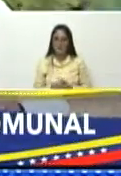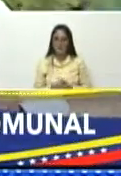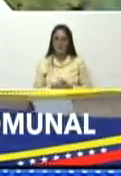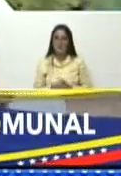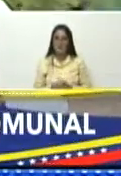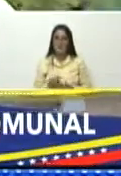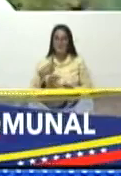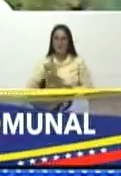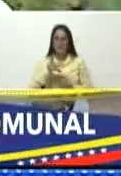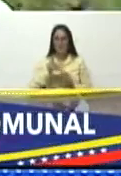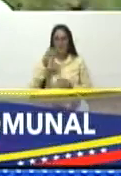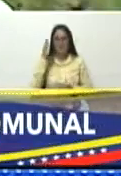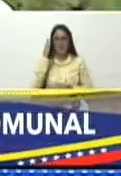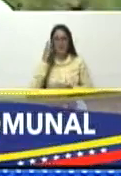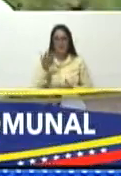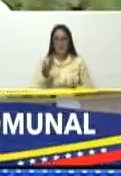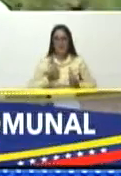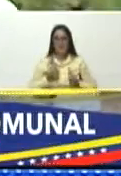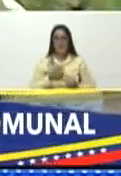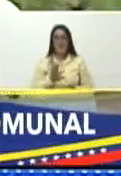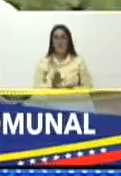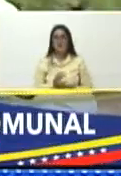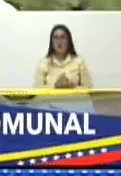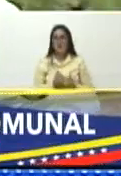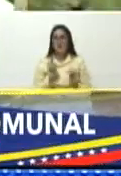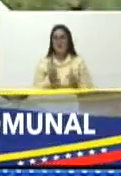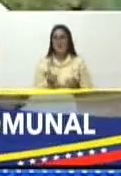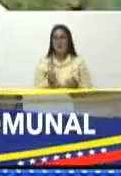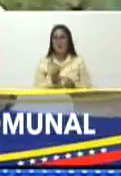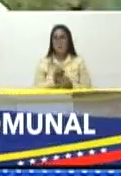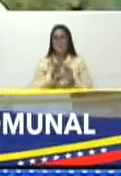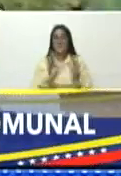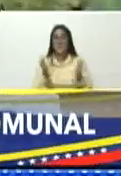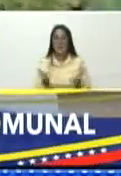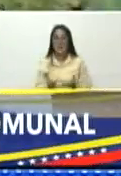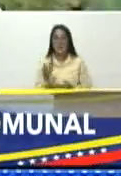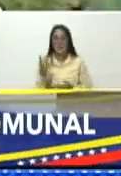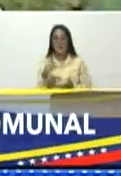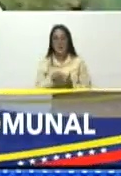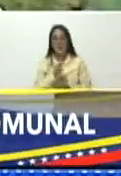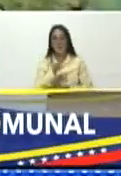no lo sabemos, porque lo hemos vivido. Empezamos en plena pandemia,